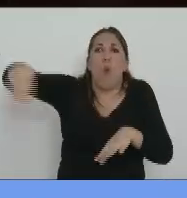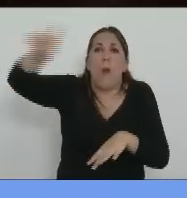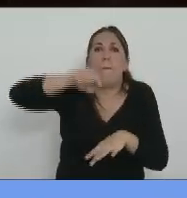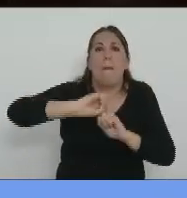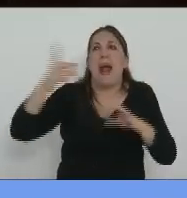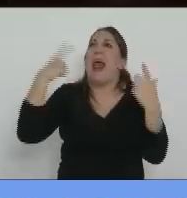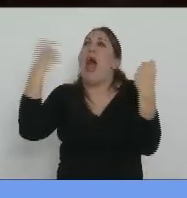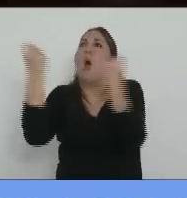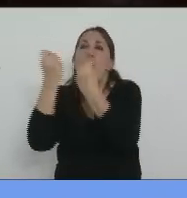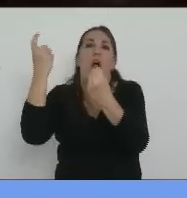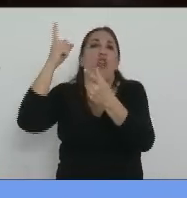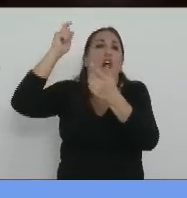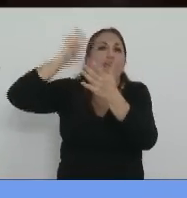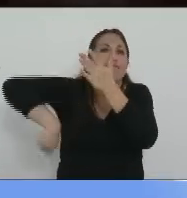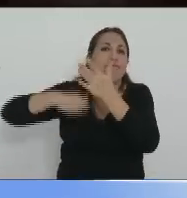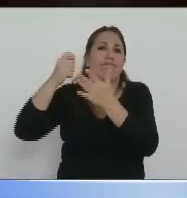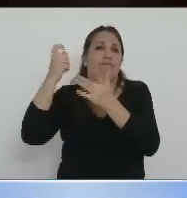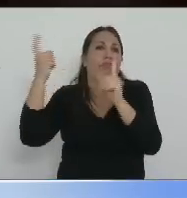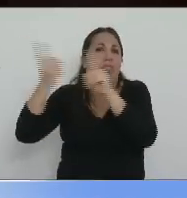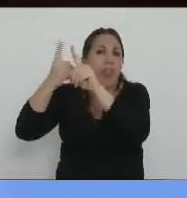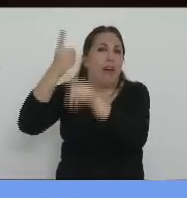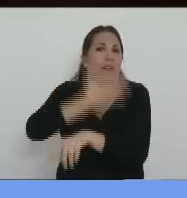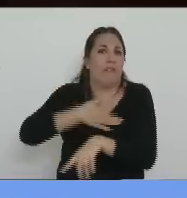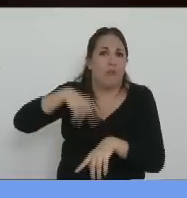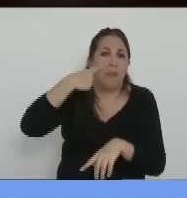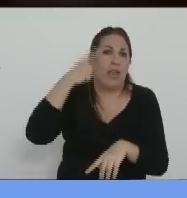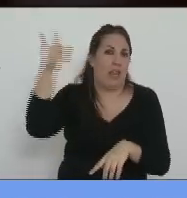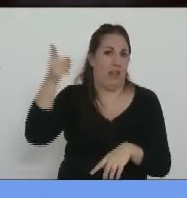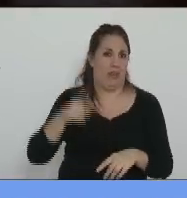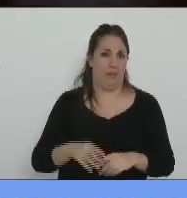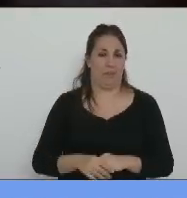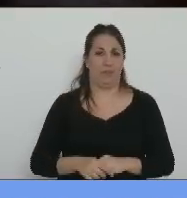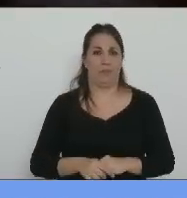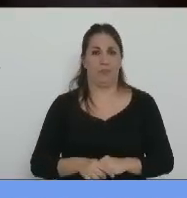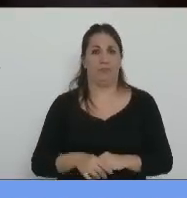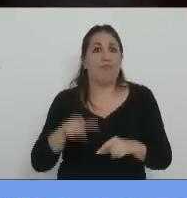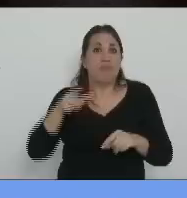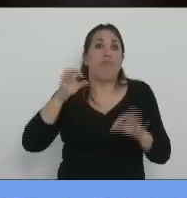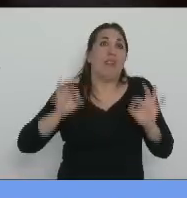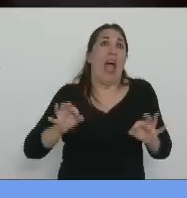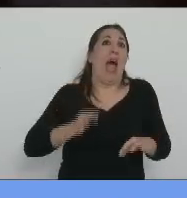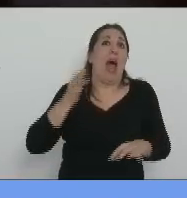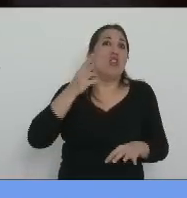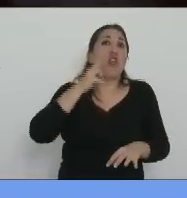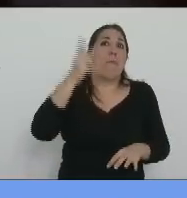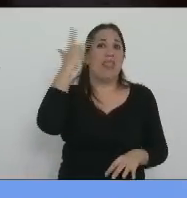y que se viene como consecuencia de ese arreglo con el fondo monetario internacional del 2018